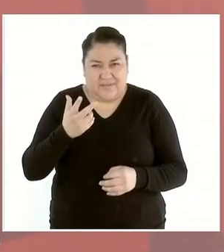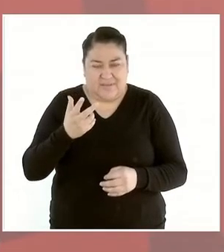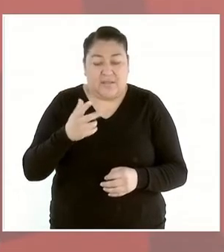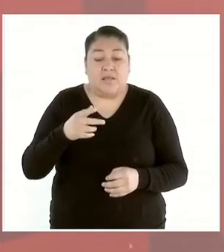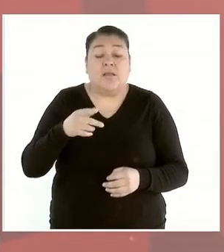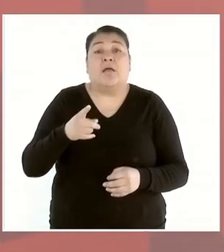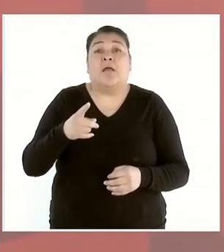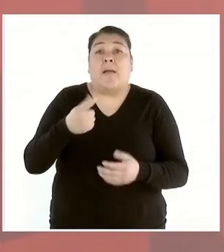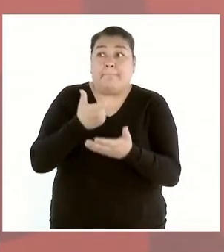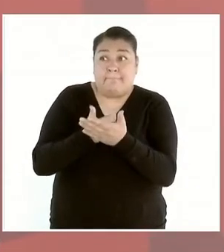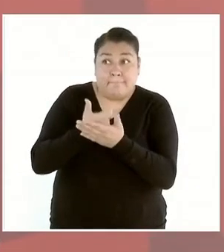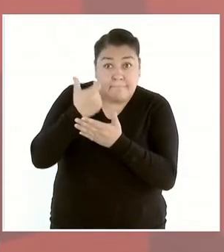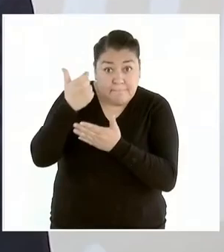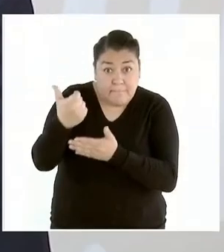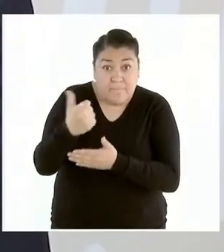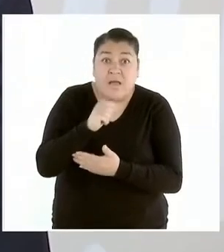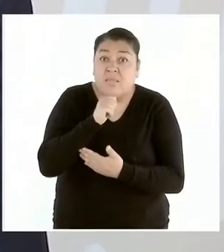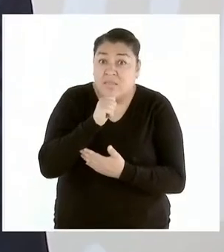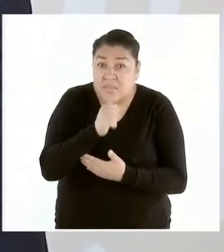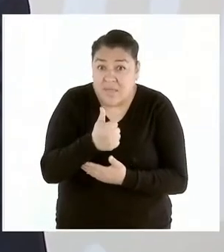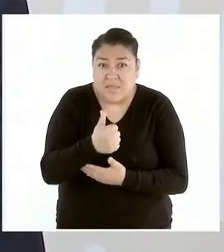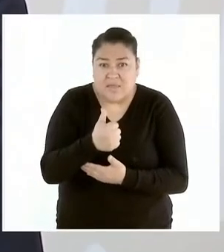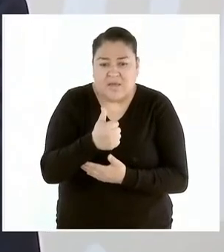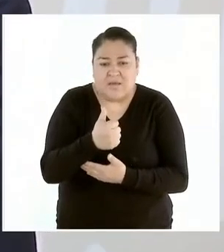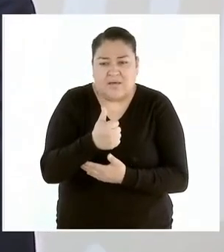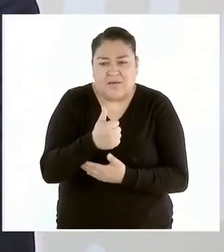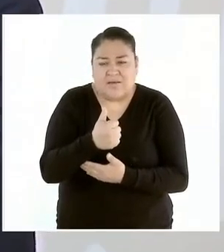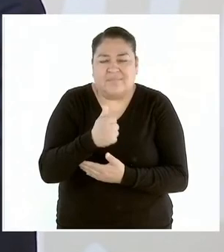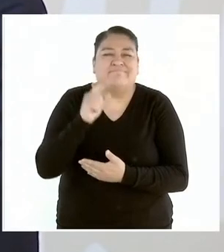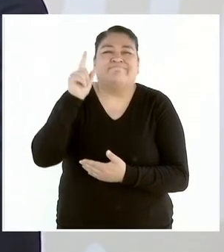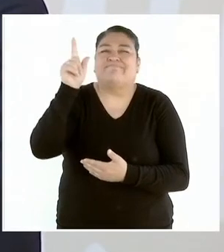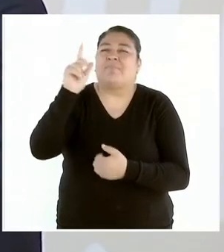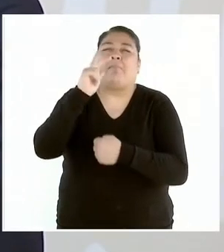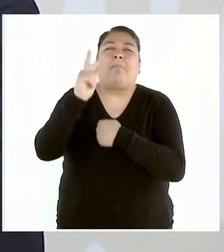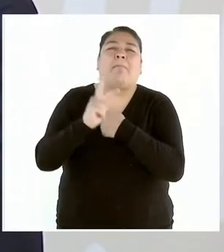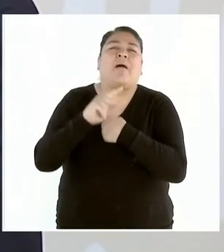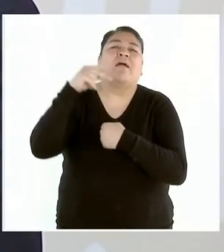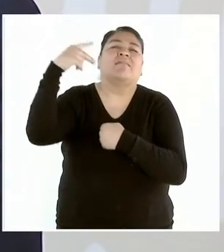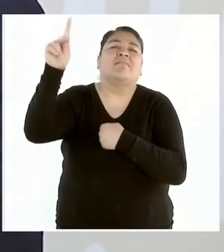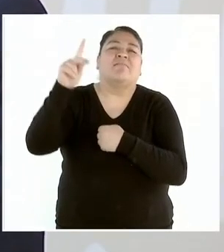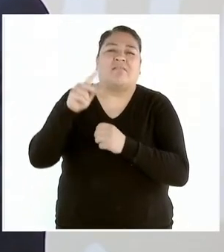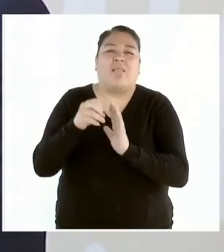de pago fue un pretexto esgrimido